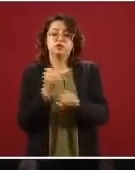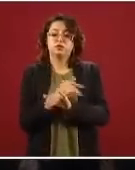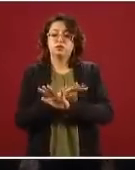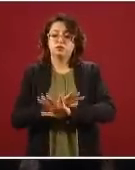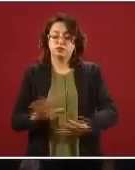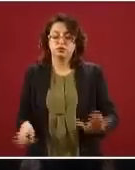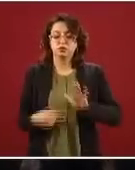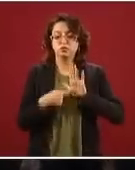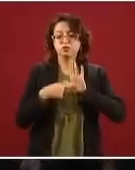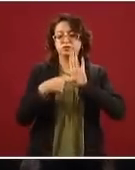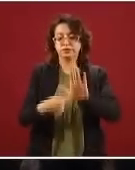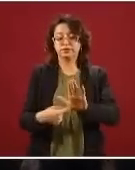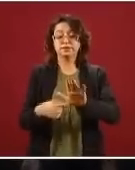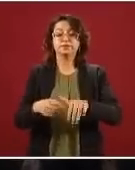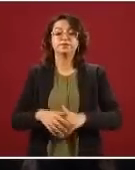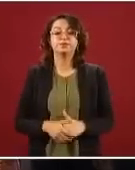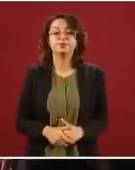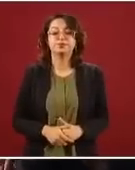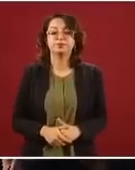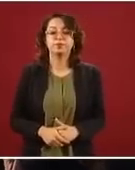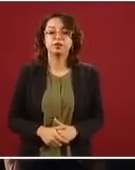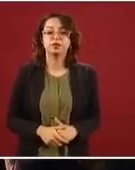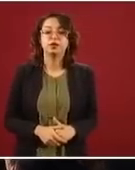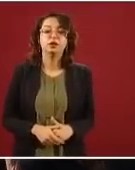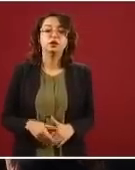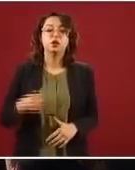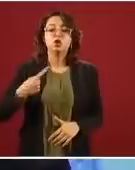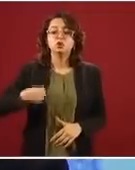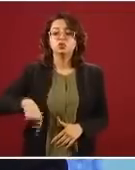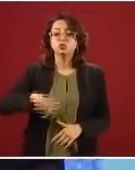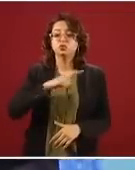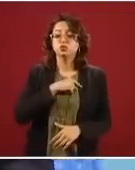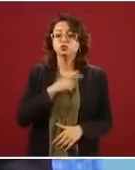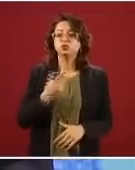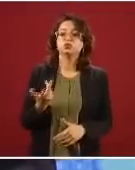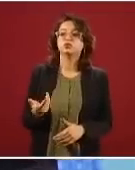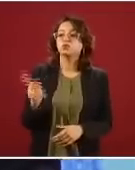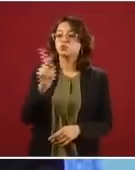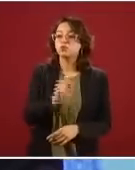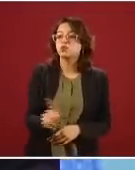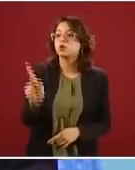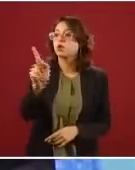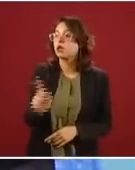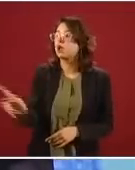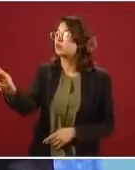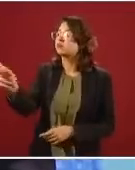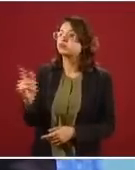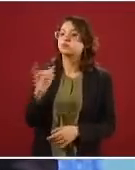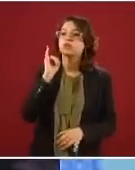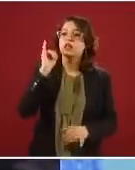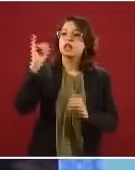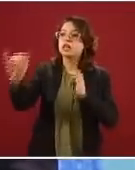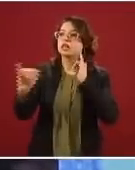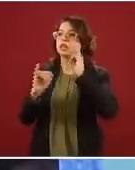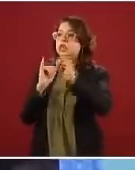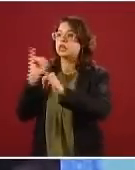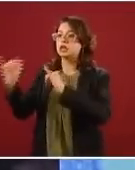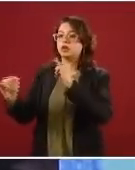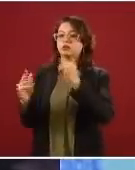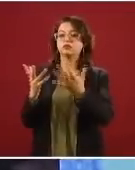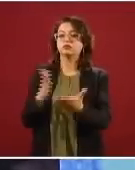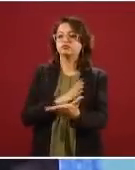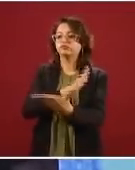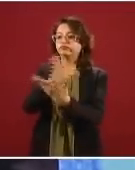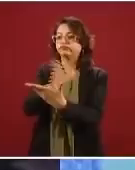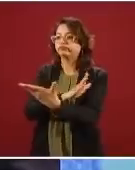formato. Hemos estado yendo a distintas poblaciones, sobre todo pequeñas, alejado de los grandes centros comerciales